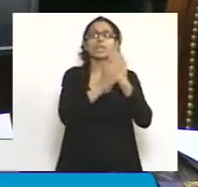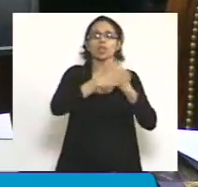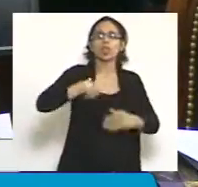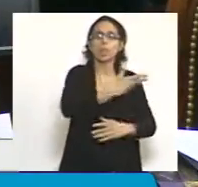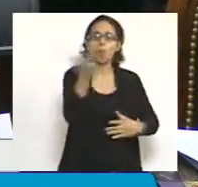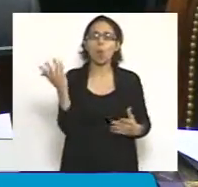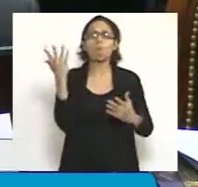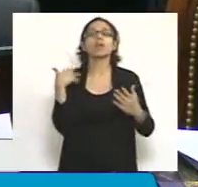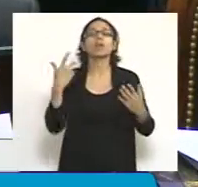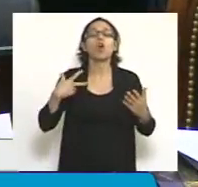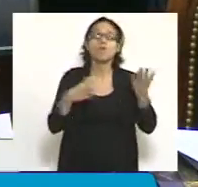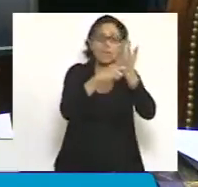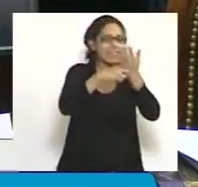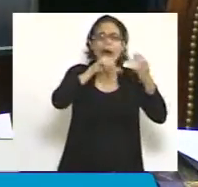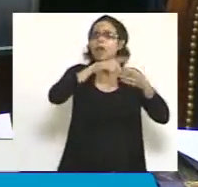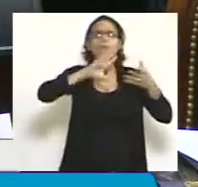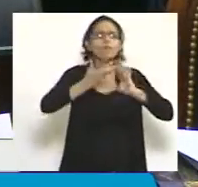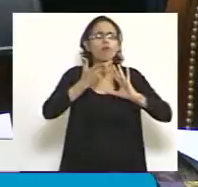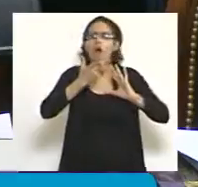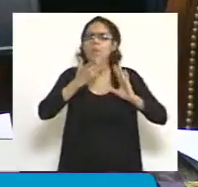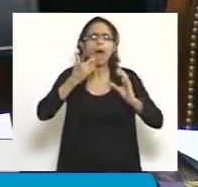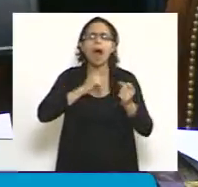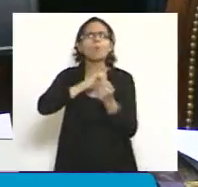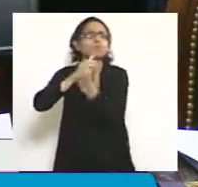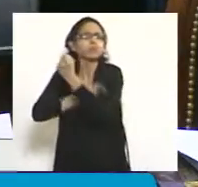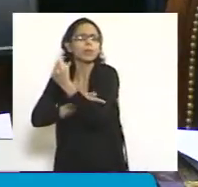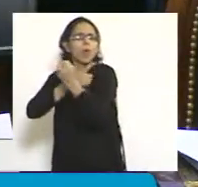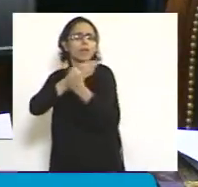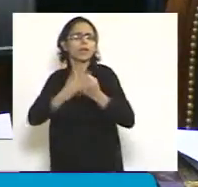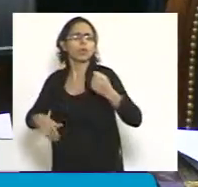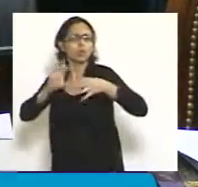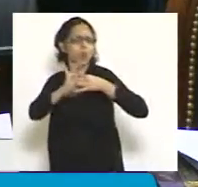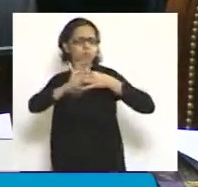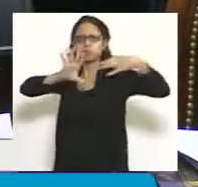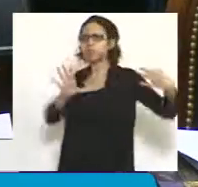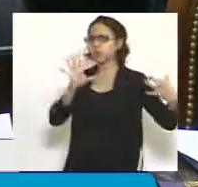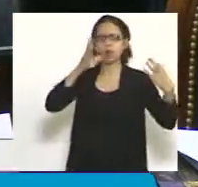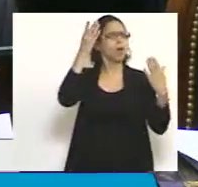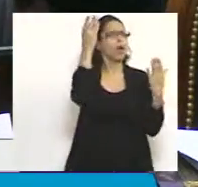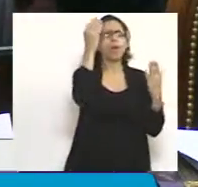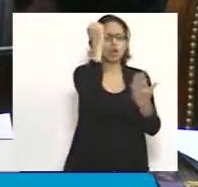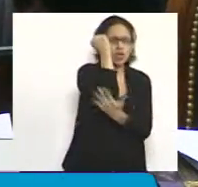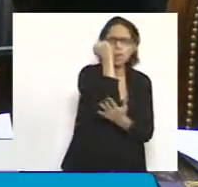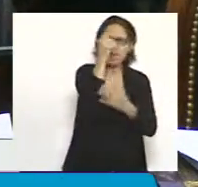un órgano extrapoder, independiente en lo funcional y en lo financiero.